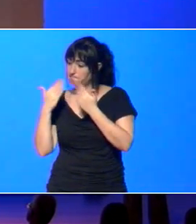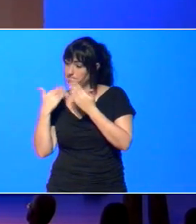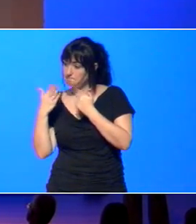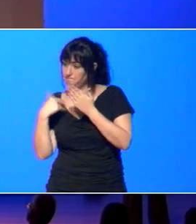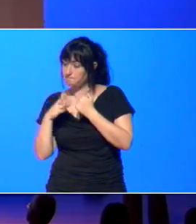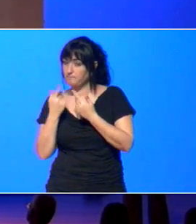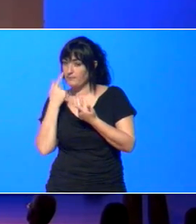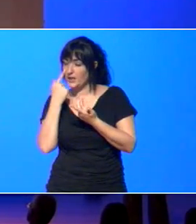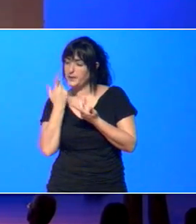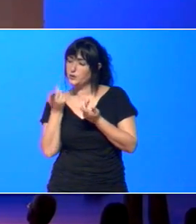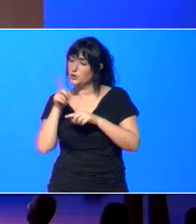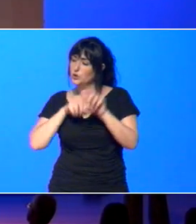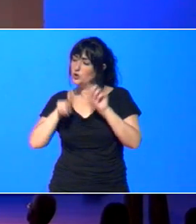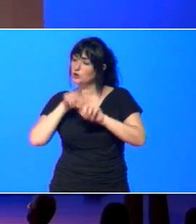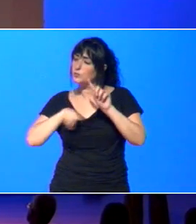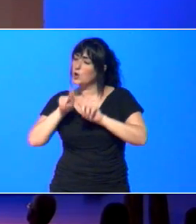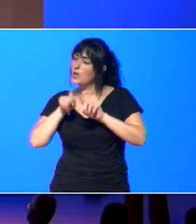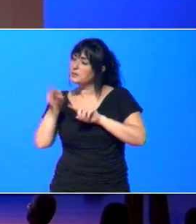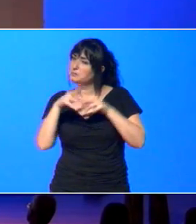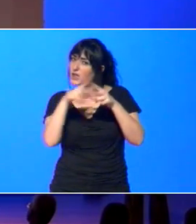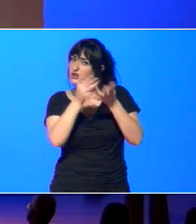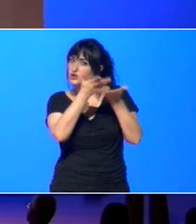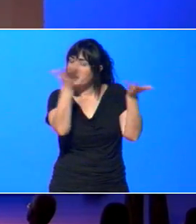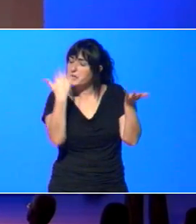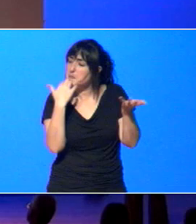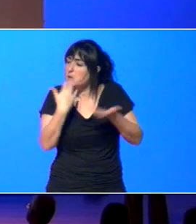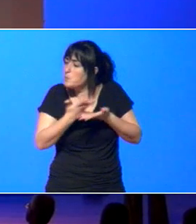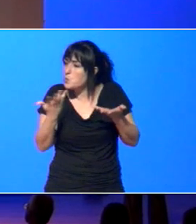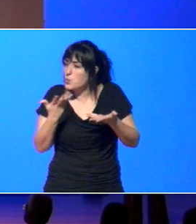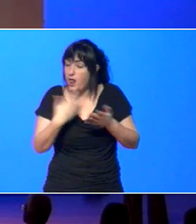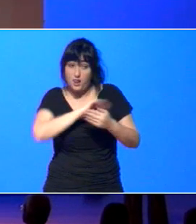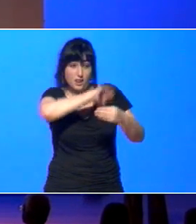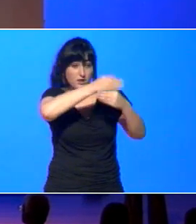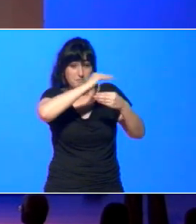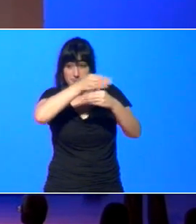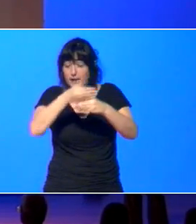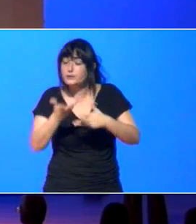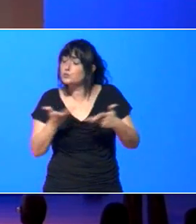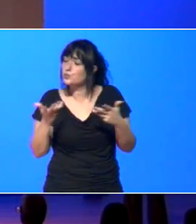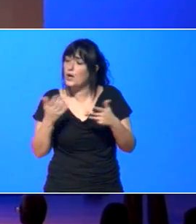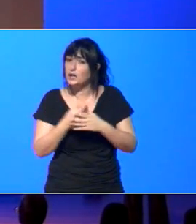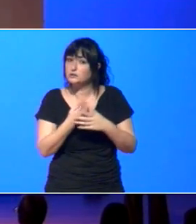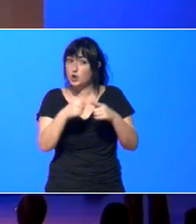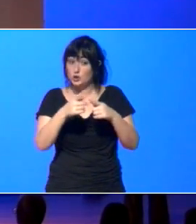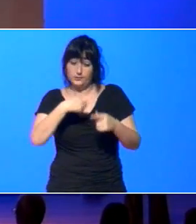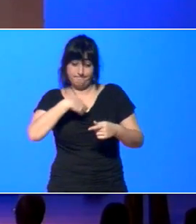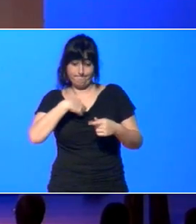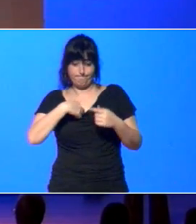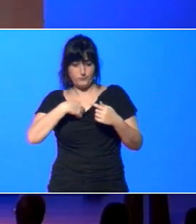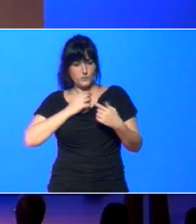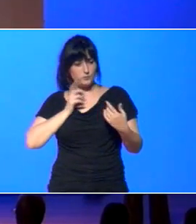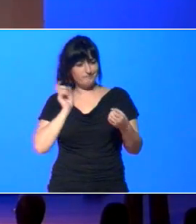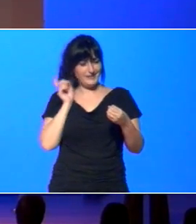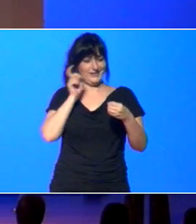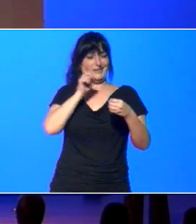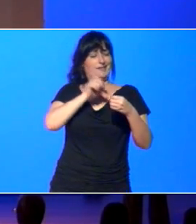de lo que eran las dificultades que encontraban en la sociedad, ¿no? Dentro de esas barreras, eso que nos dificulta la participación, ellos lo